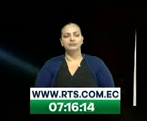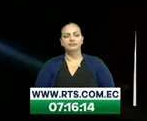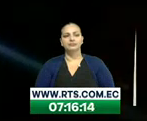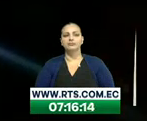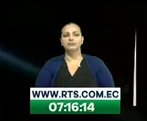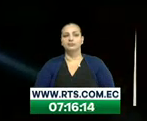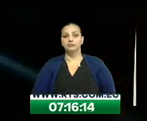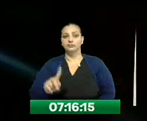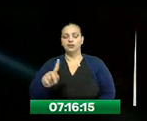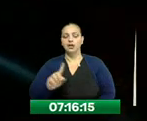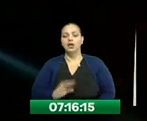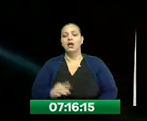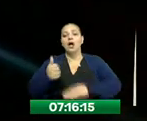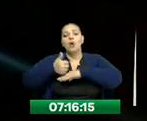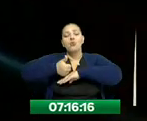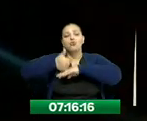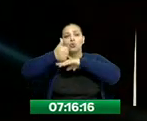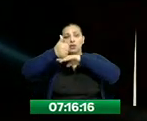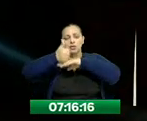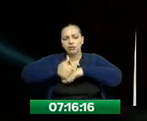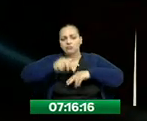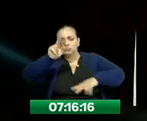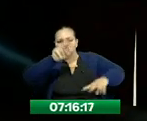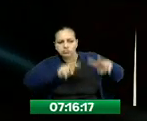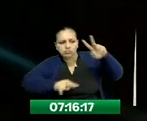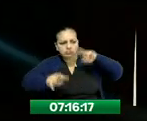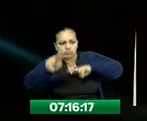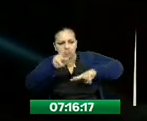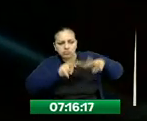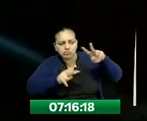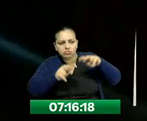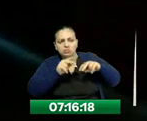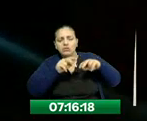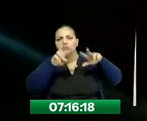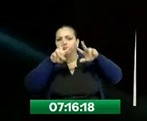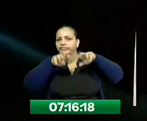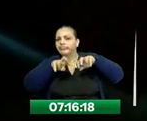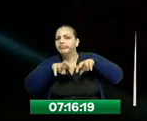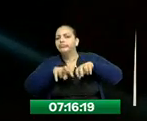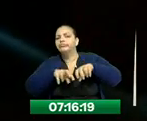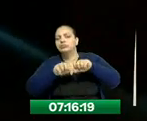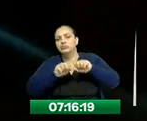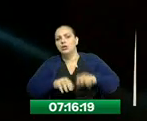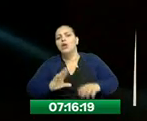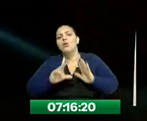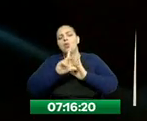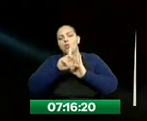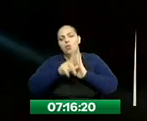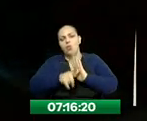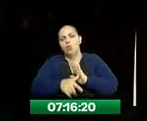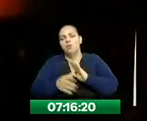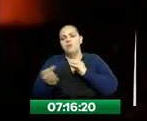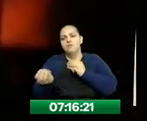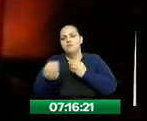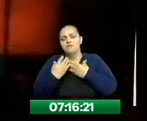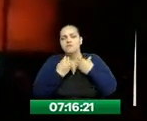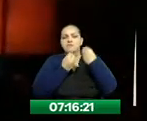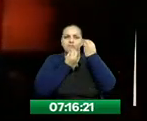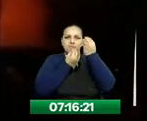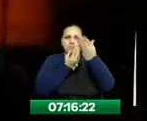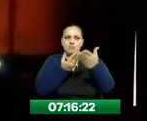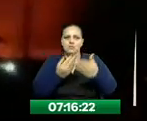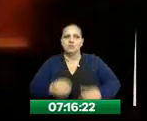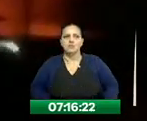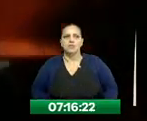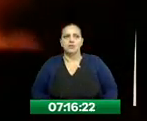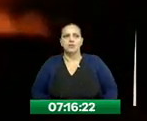embargo, el peritaje pertinente nos permitirá más adelante poder conocer exactamente qué pasó. Y lo más importante, Mayra, que aquí también